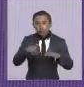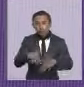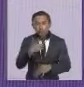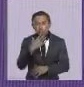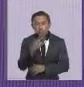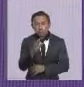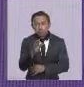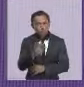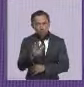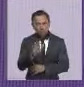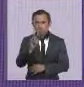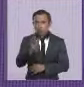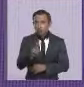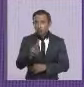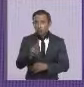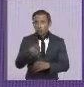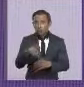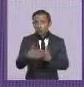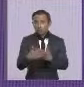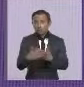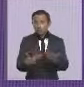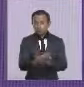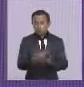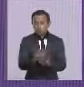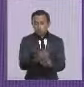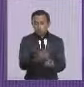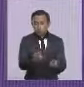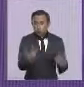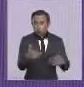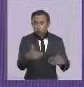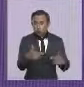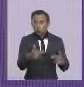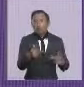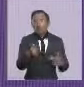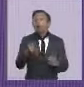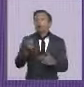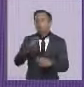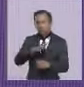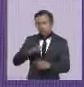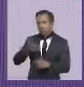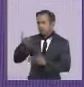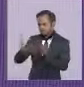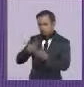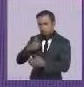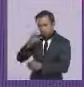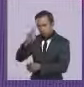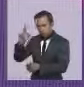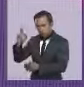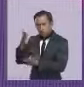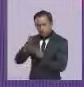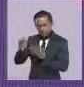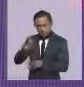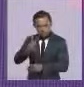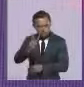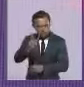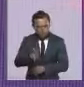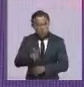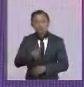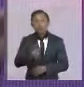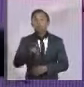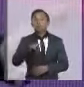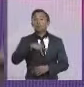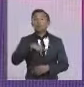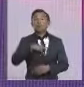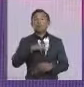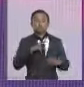Con muchísimo respeto a las demás candidaturas, pero con una fuerte dosis de realismo, nuestra coalición es la única